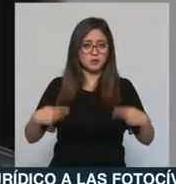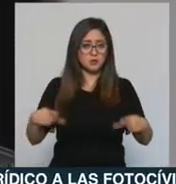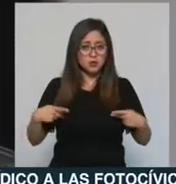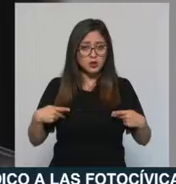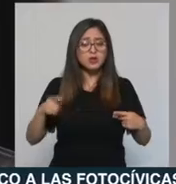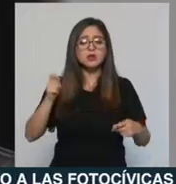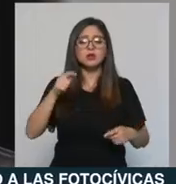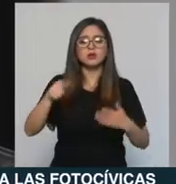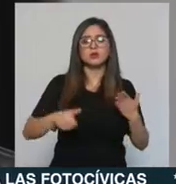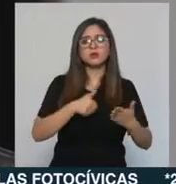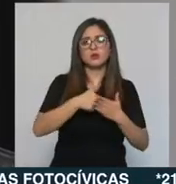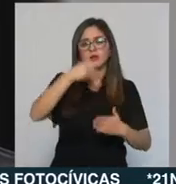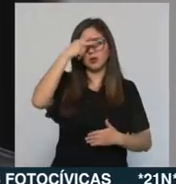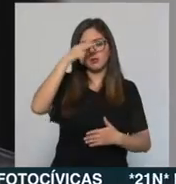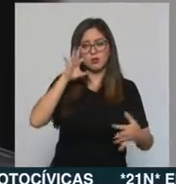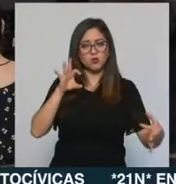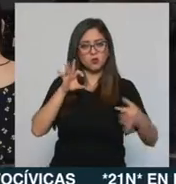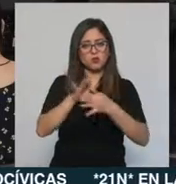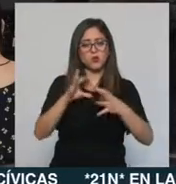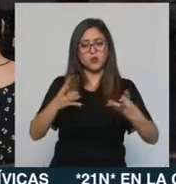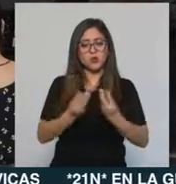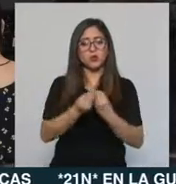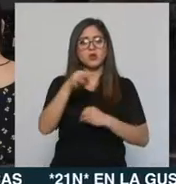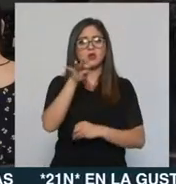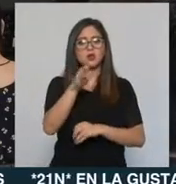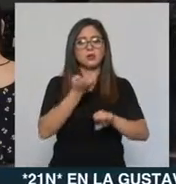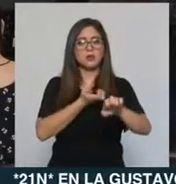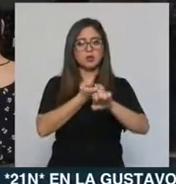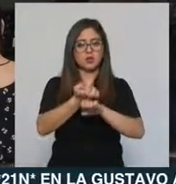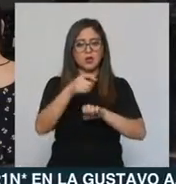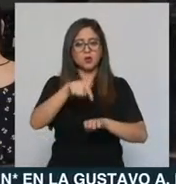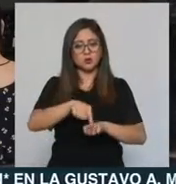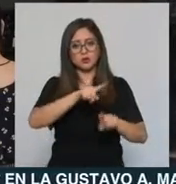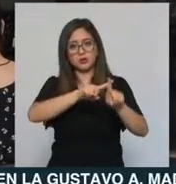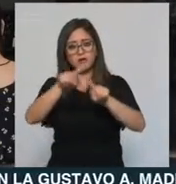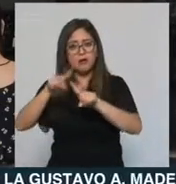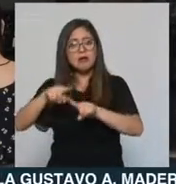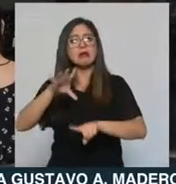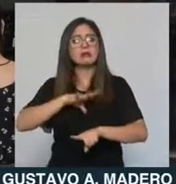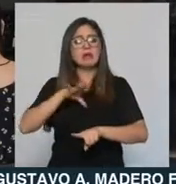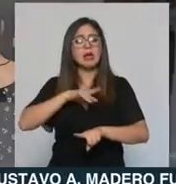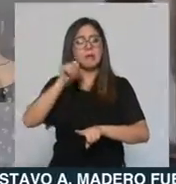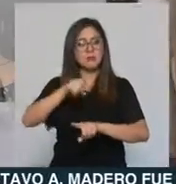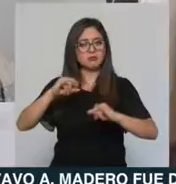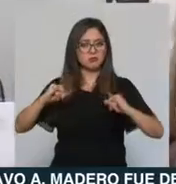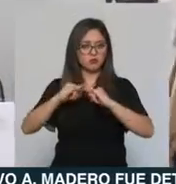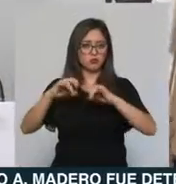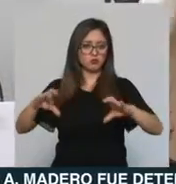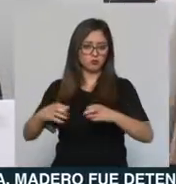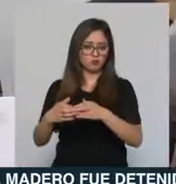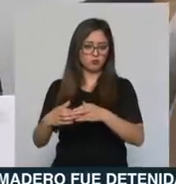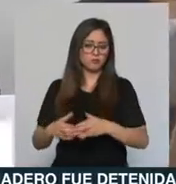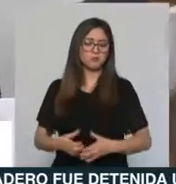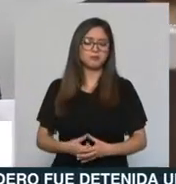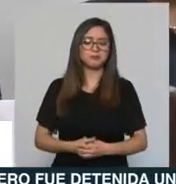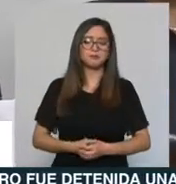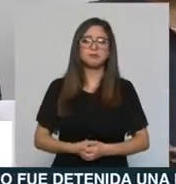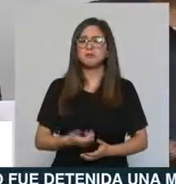lo que la capital se suma a los 19 estados del país que ya cuentan con este órgano. Se